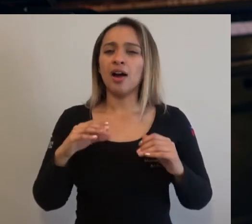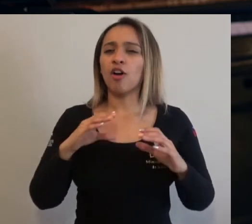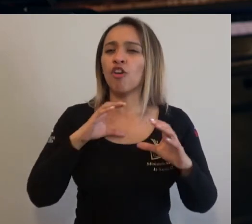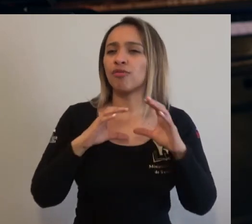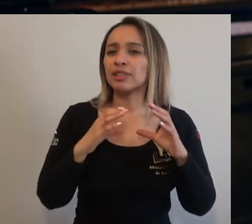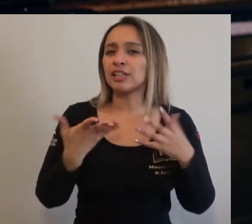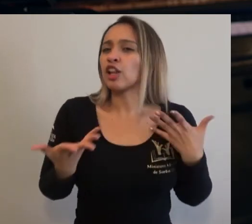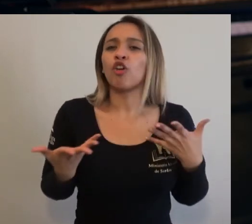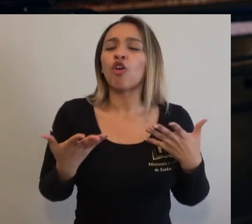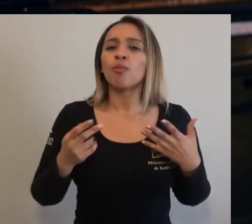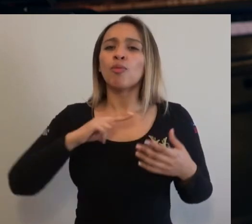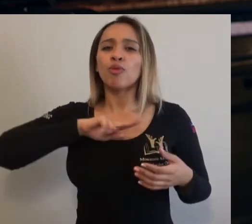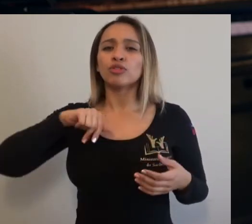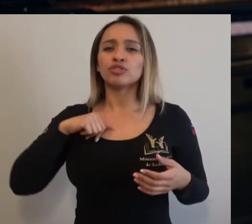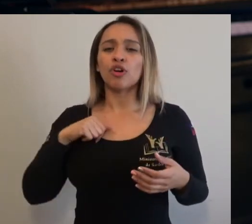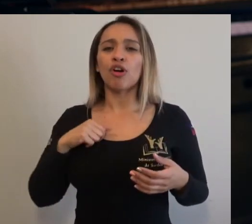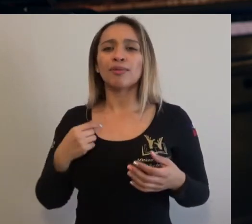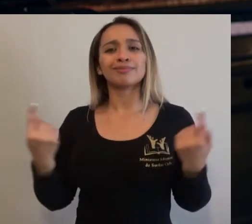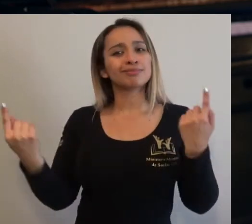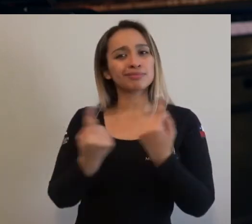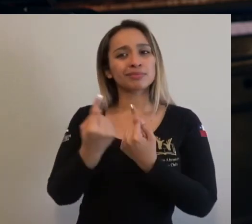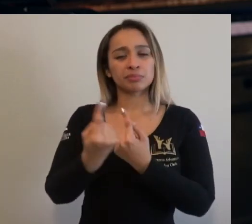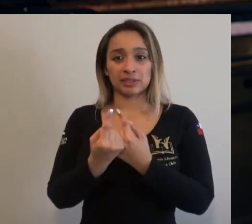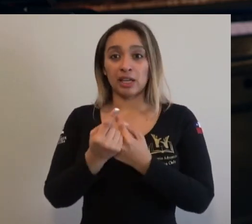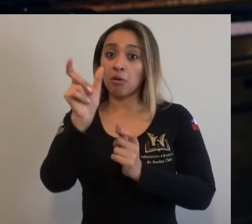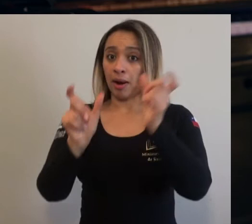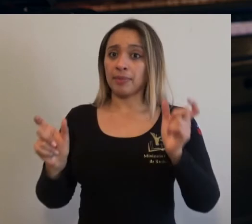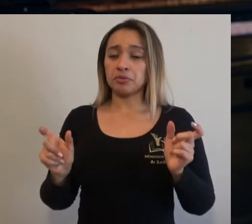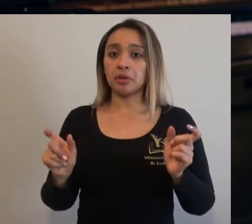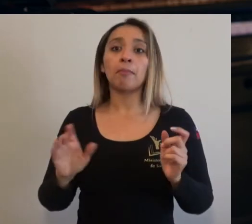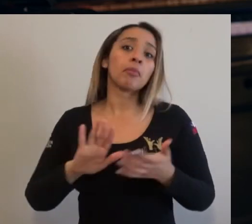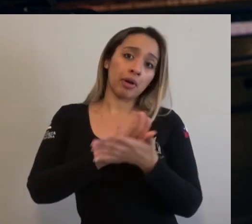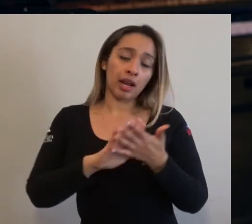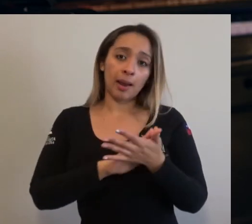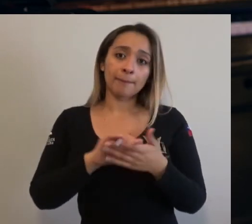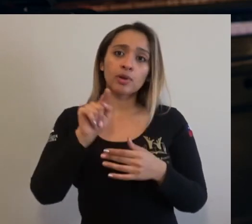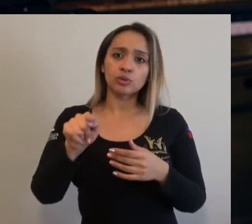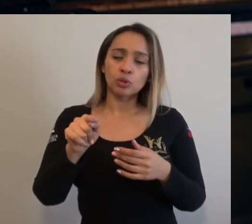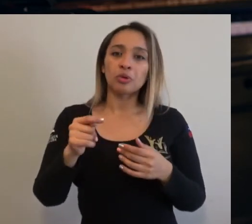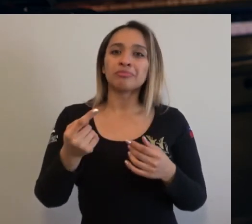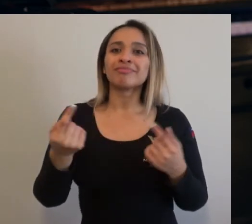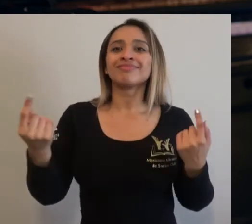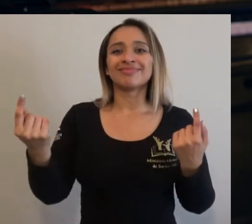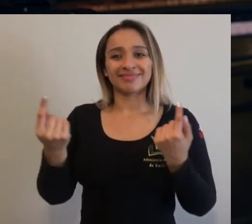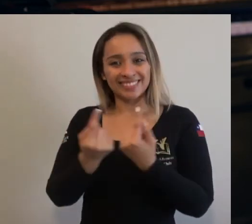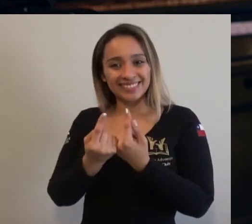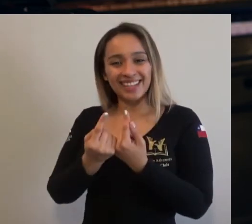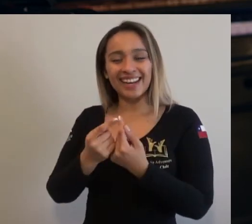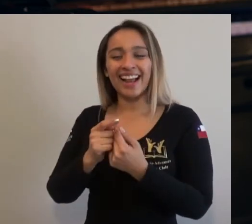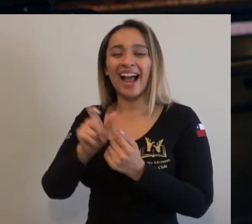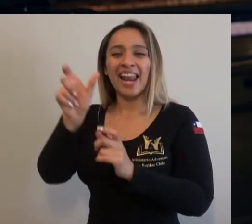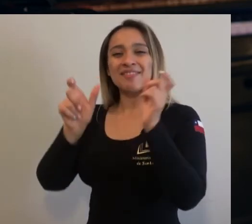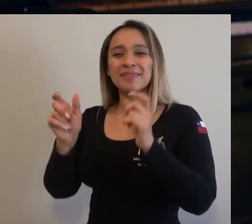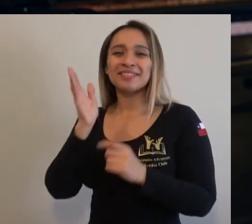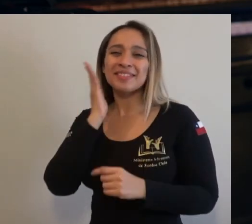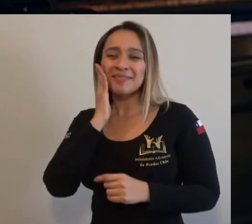la parte de cómo tratamos a las demás personas. Porque quizás tú tratas muy bien a las personas que te rodean y que te caen bien, pero